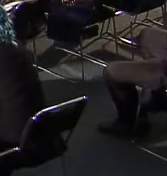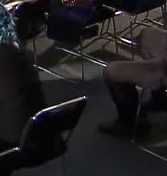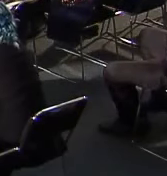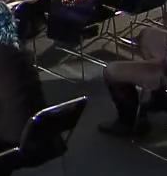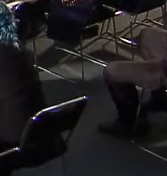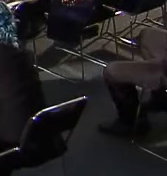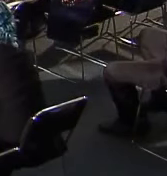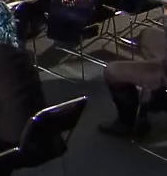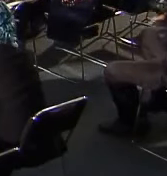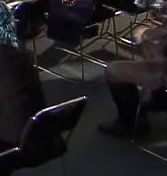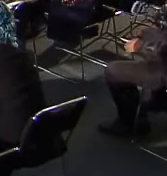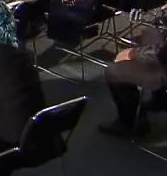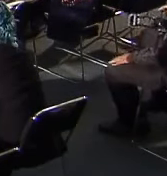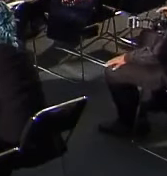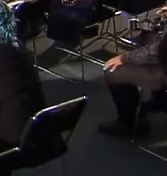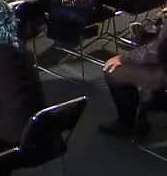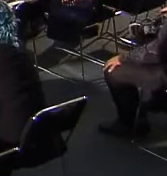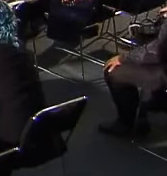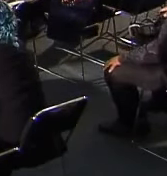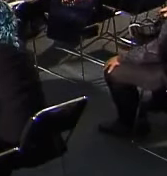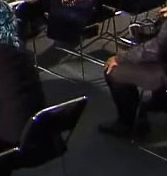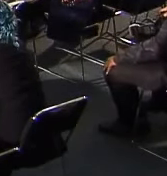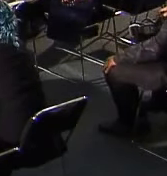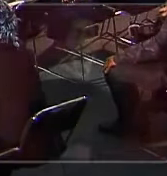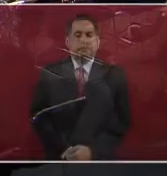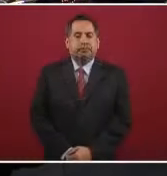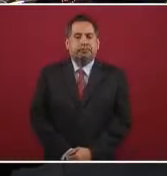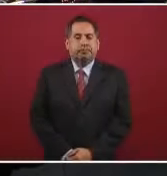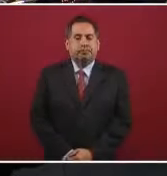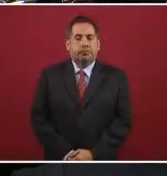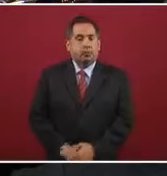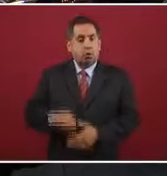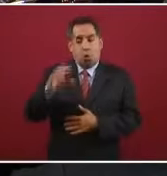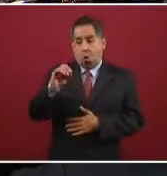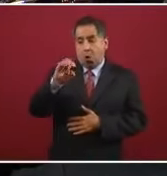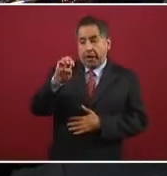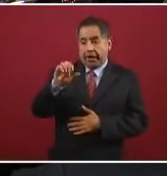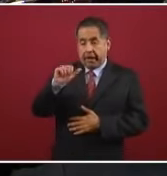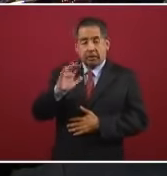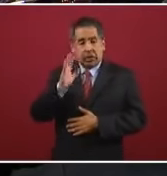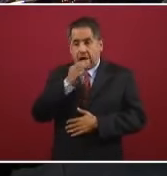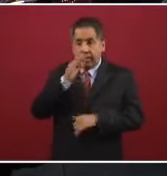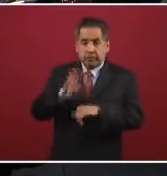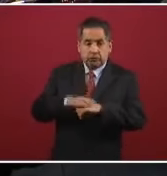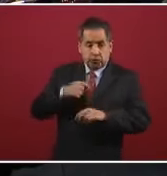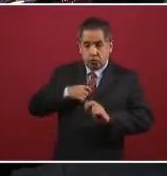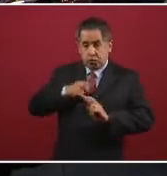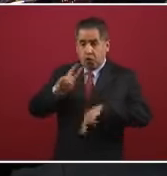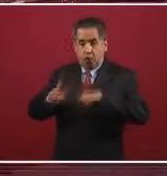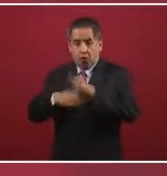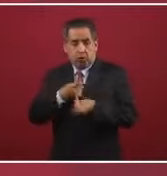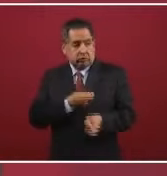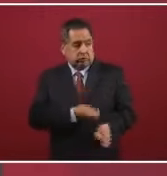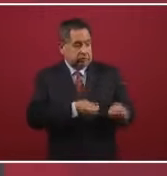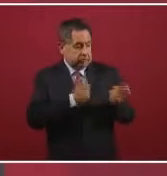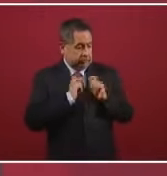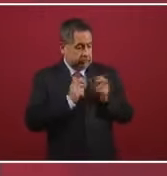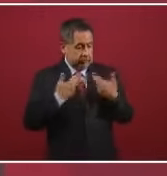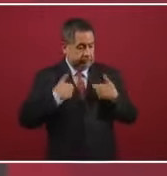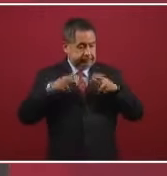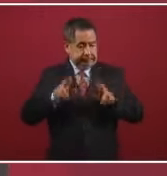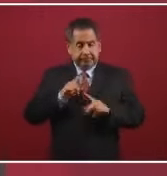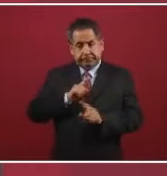La Organización de Naciones Unidas ya informó el señor presidente que voy a asistir en representación de México y ahí vamos a